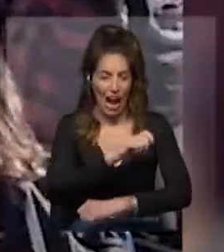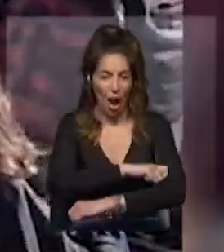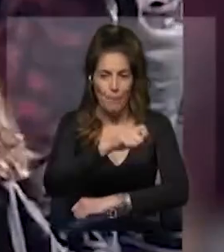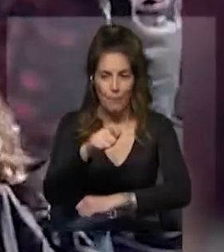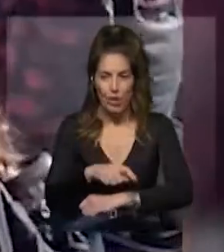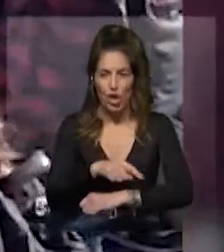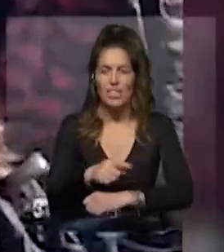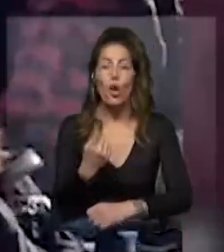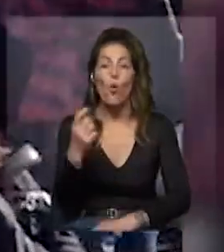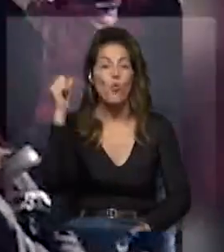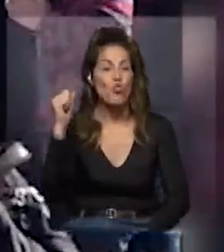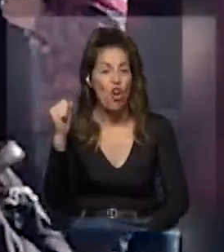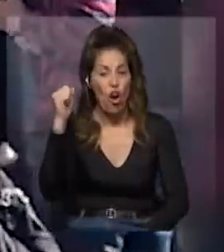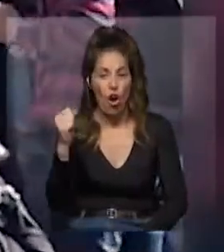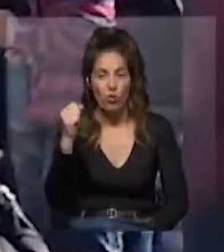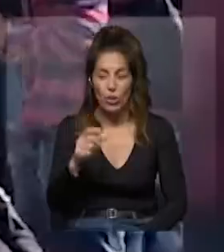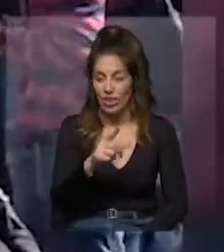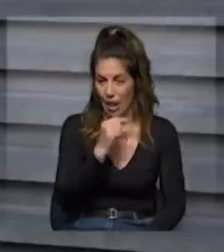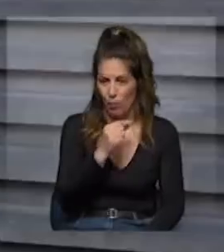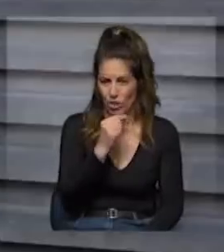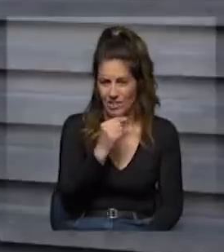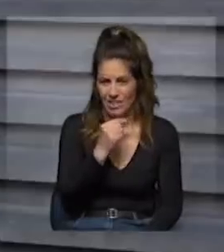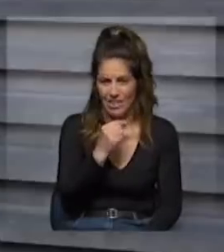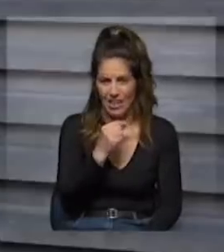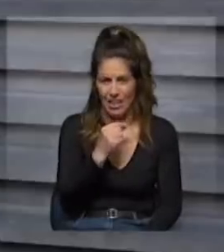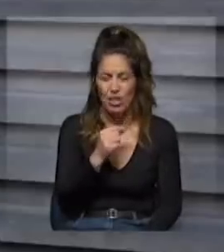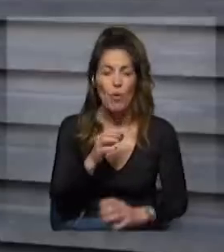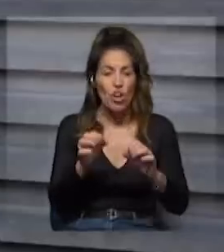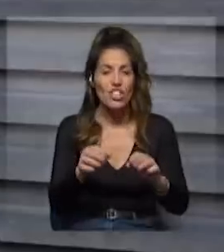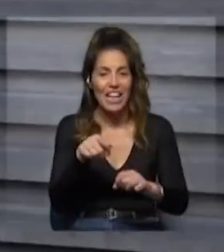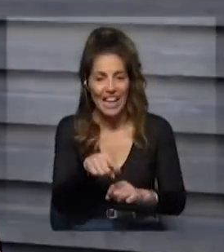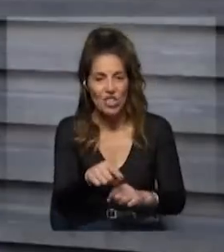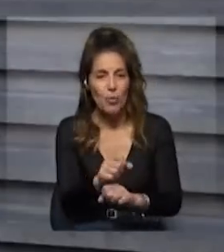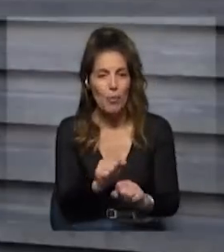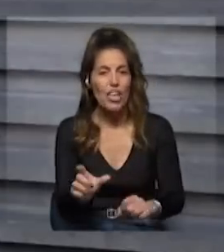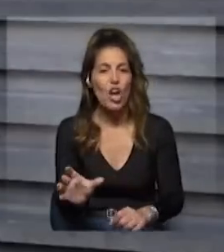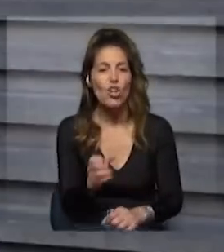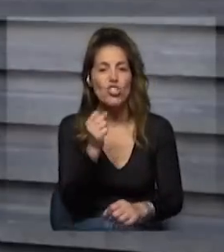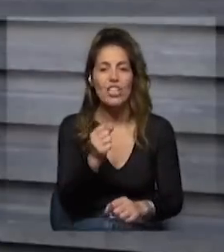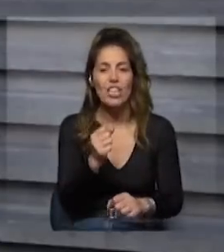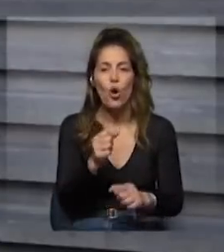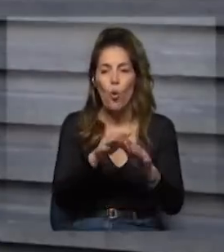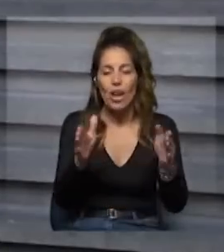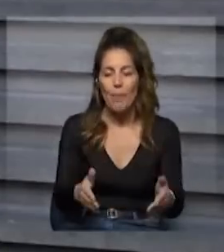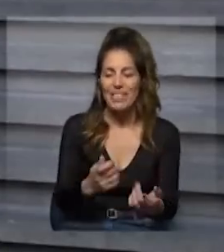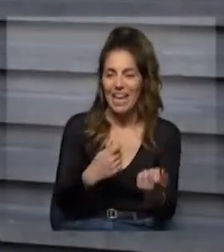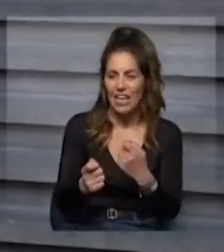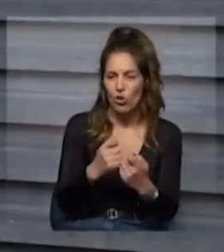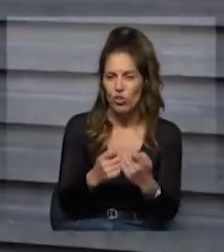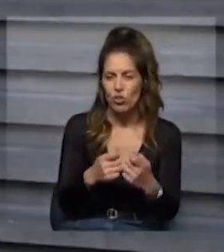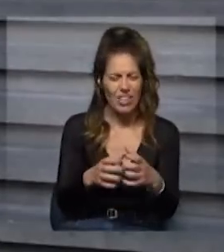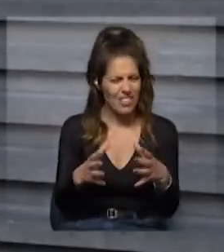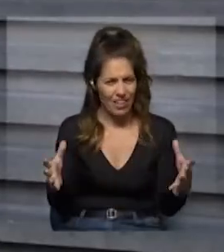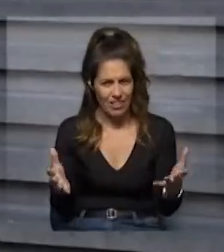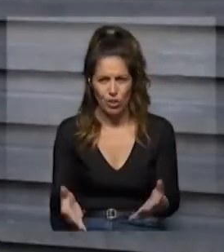un y un ómnibus de la policía tuvimos que llegar a esa medida para poder conseguir una mesa de negociación la verdad nos parece una